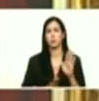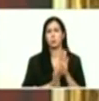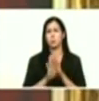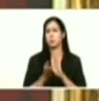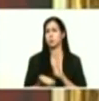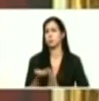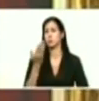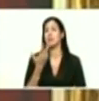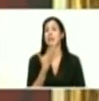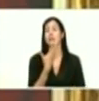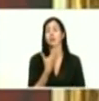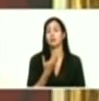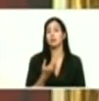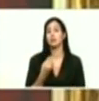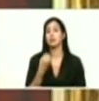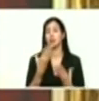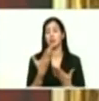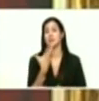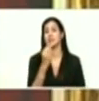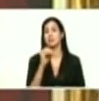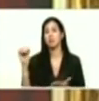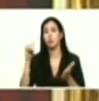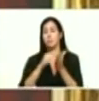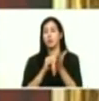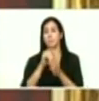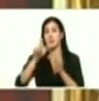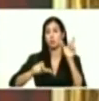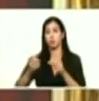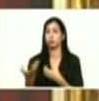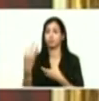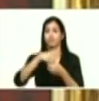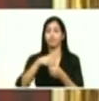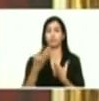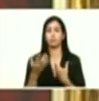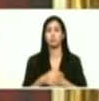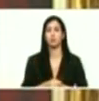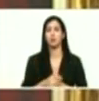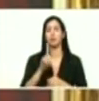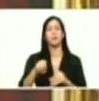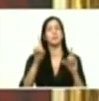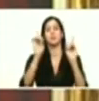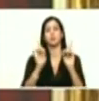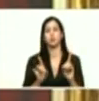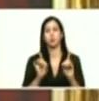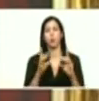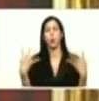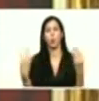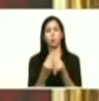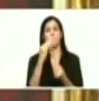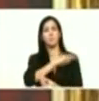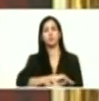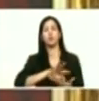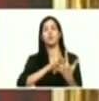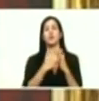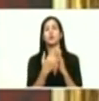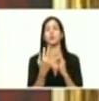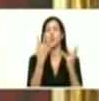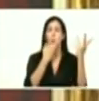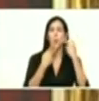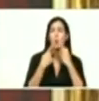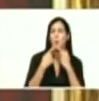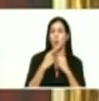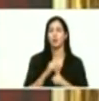300 mil pensionados además de las medidas y decisiones con la gran misión barrenó barro tricolor